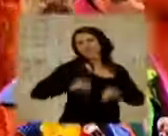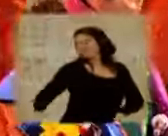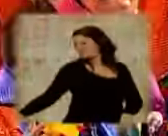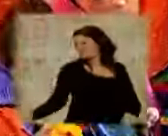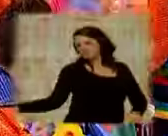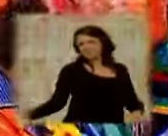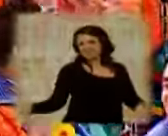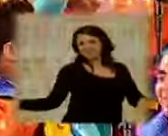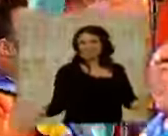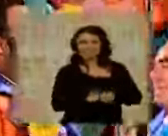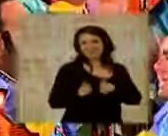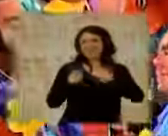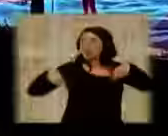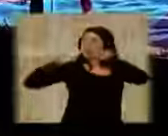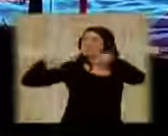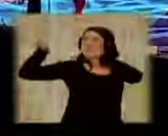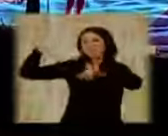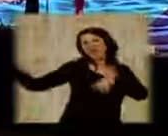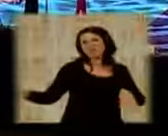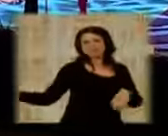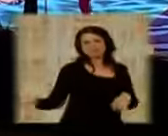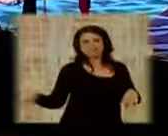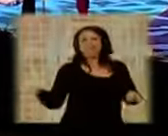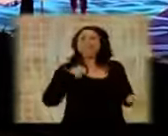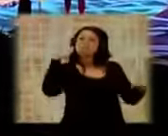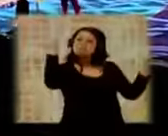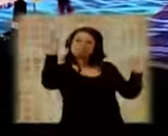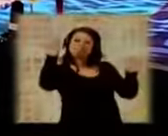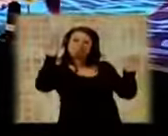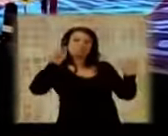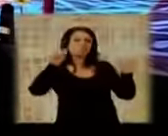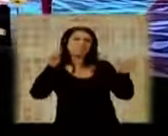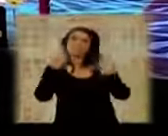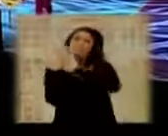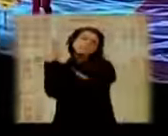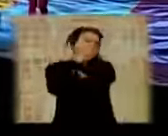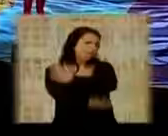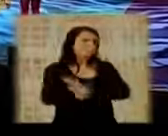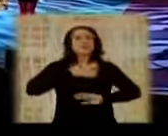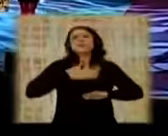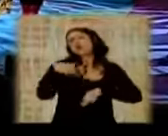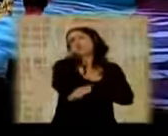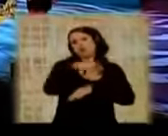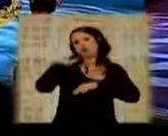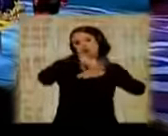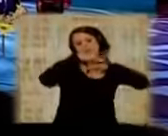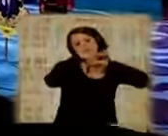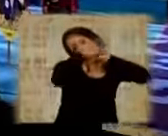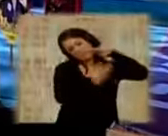parar, entre burbujas de cristal. Ya me despido, estaré siempre bajo el